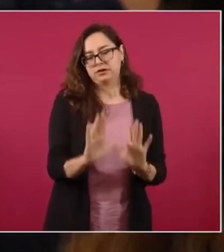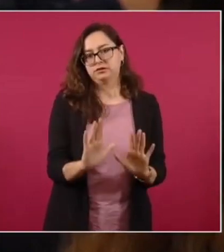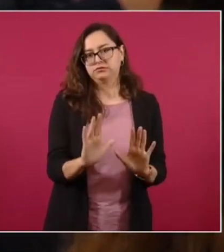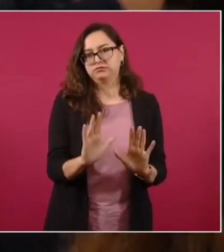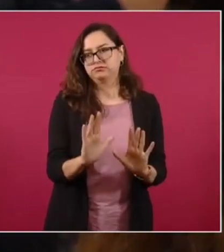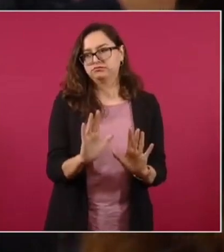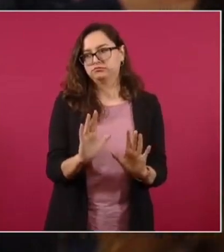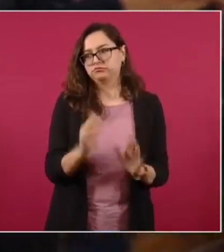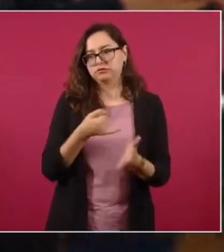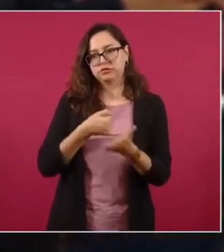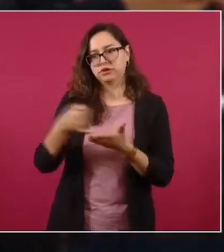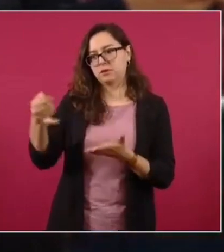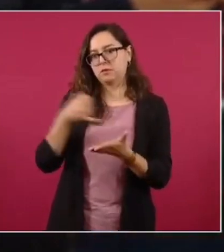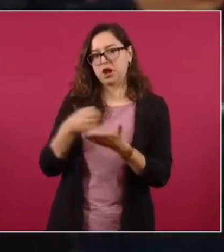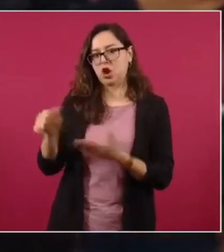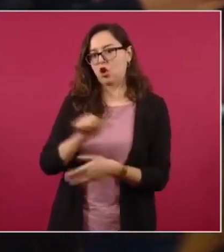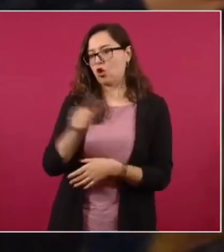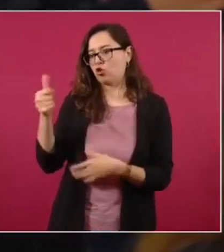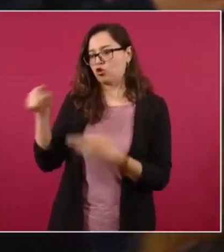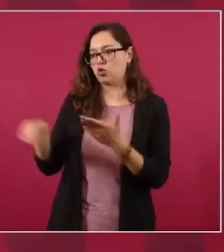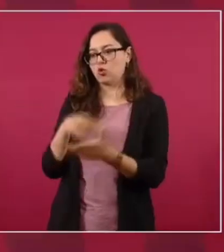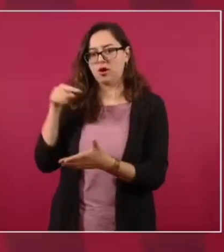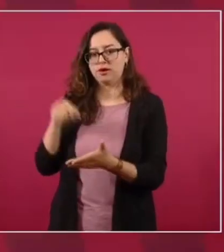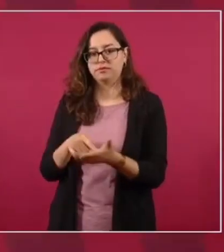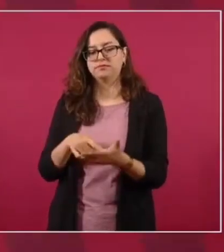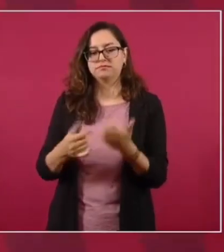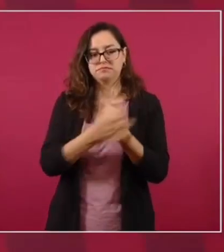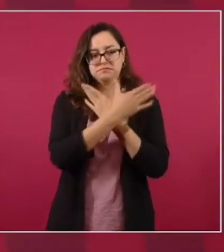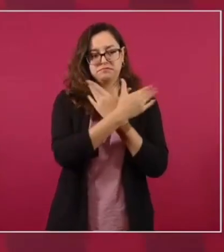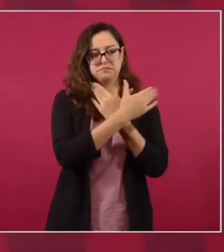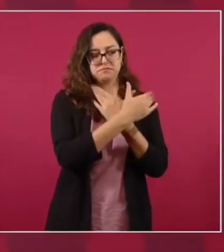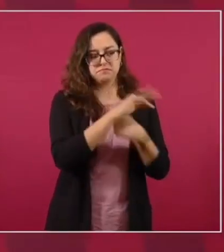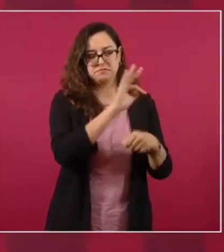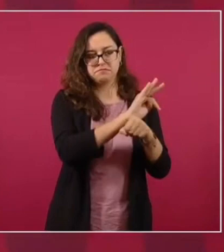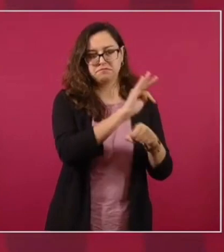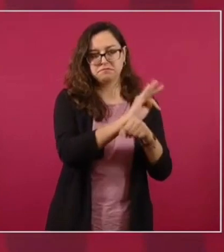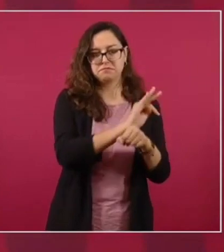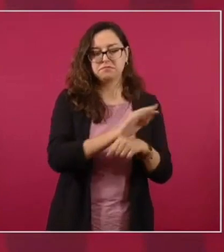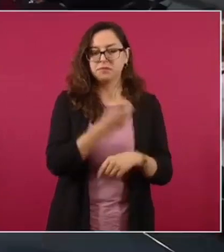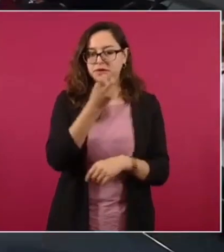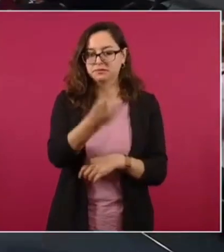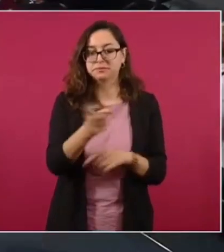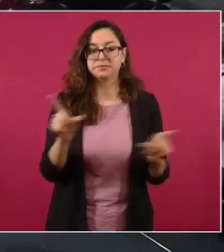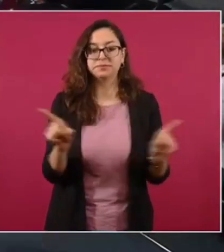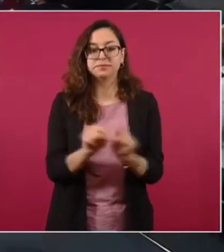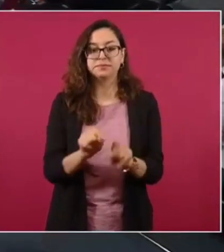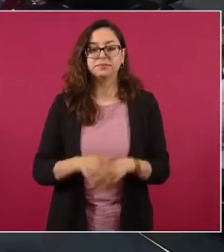a la mariposa monarca, básicamente.